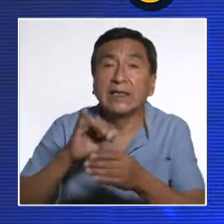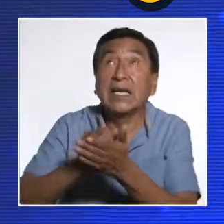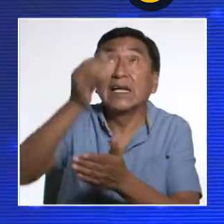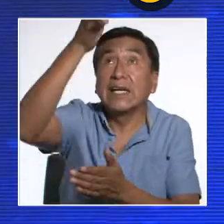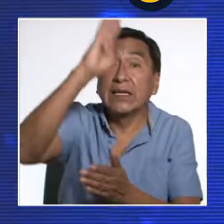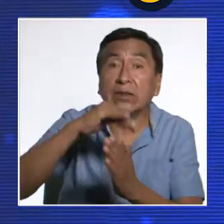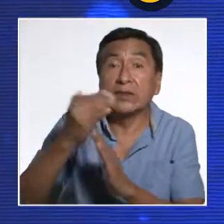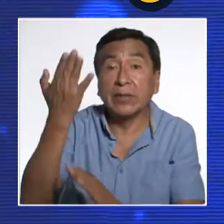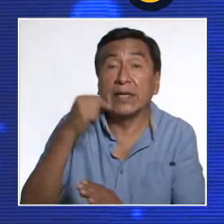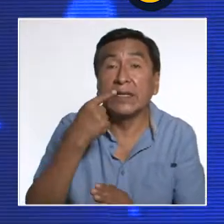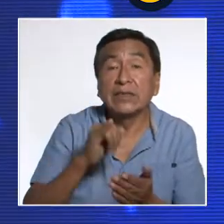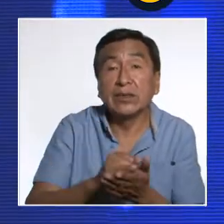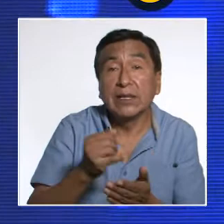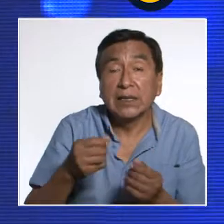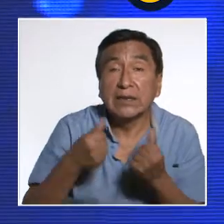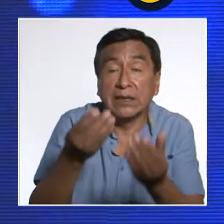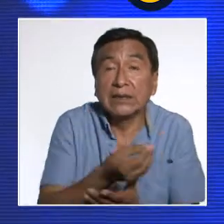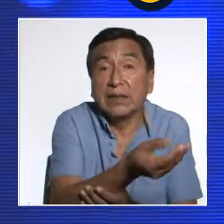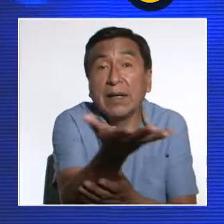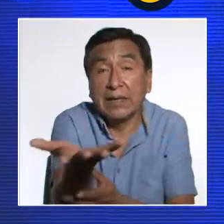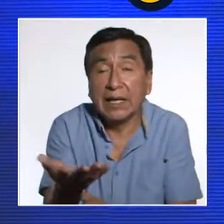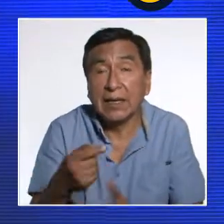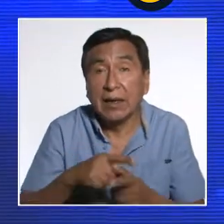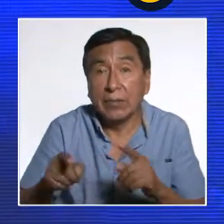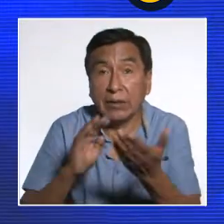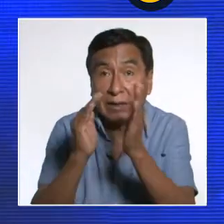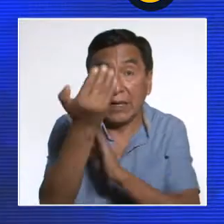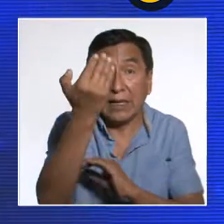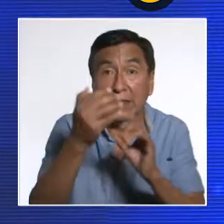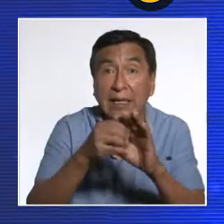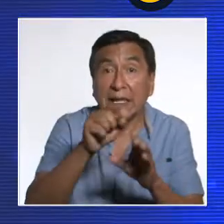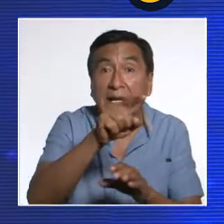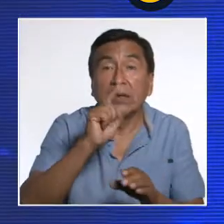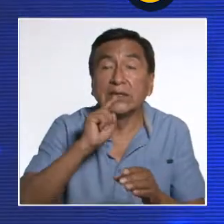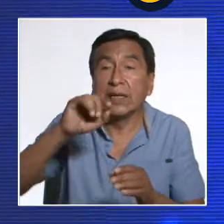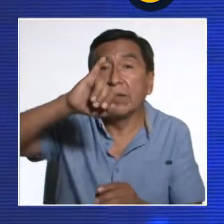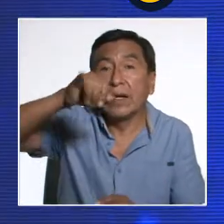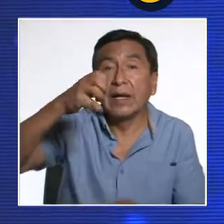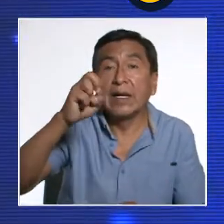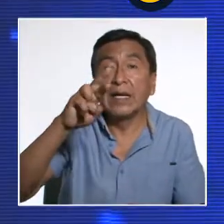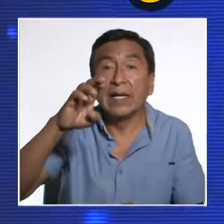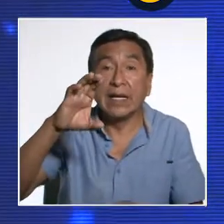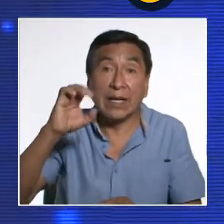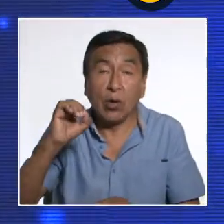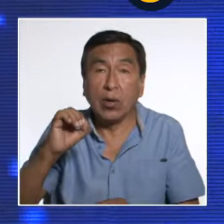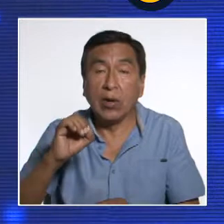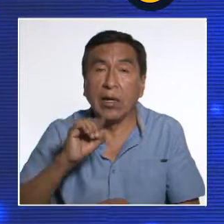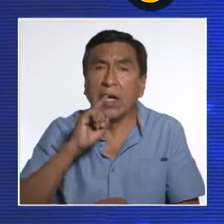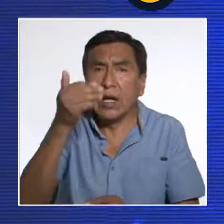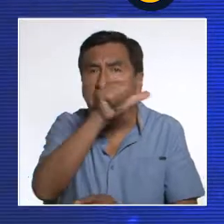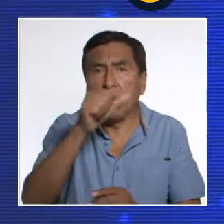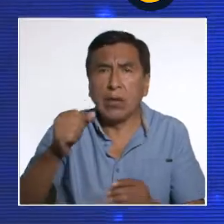había dicho que se las iba a dar. Pero delante de ellos estaba Jericó. Y Jericó era